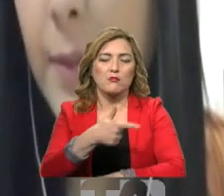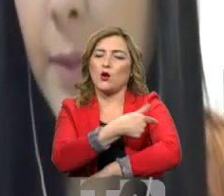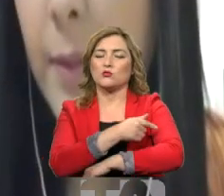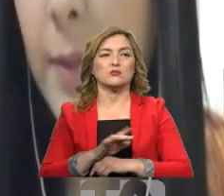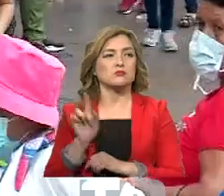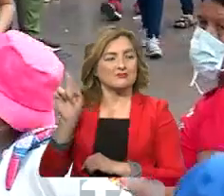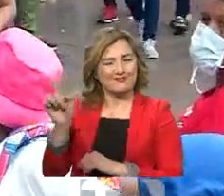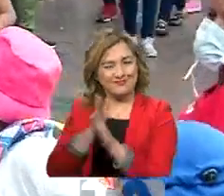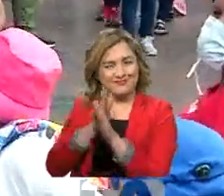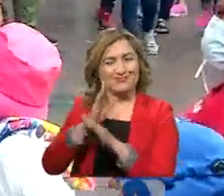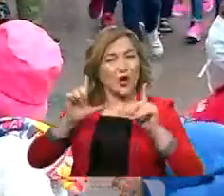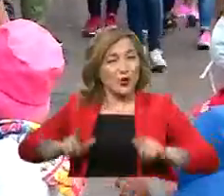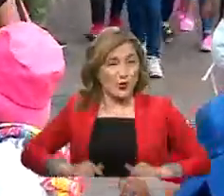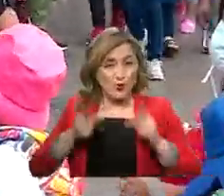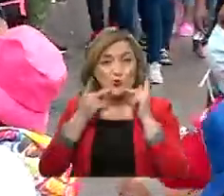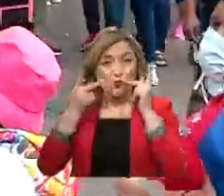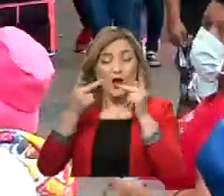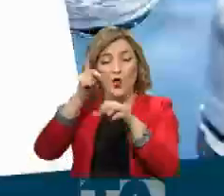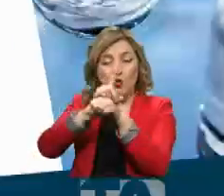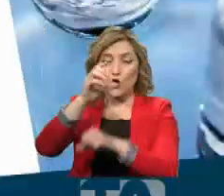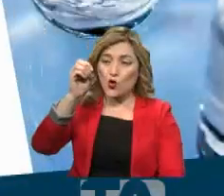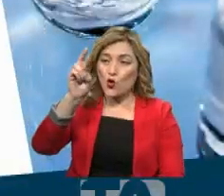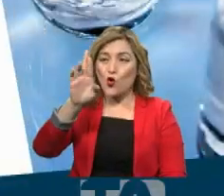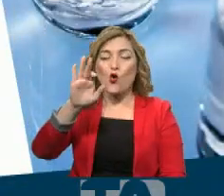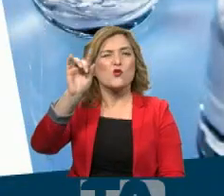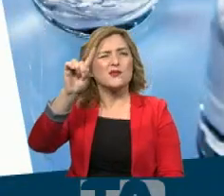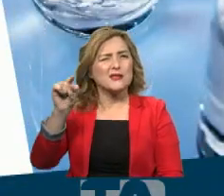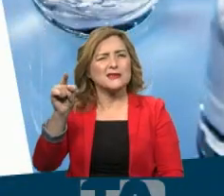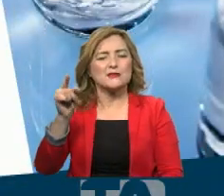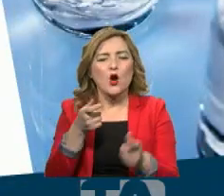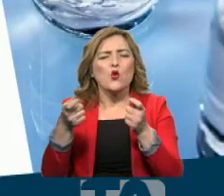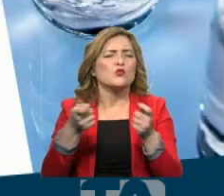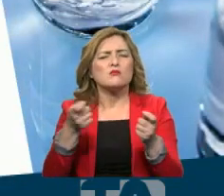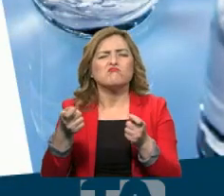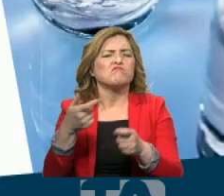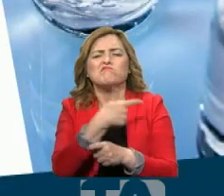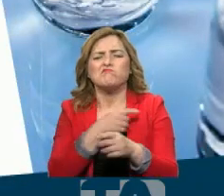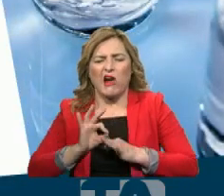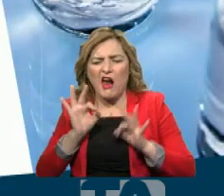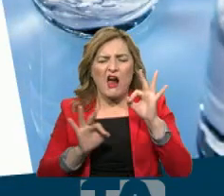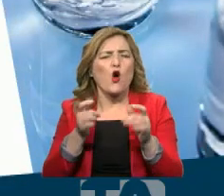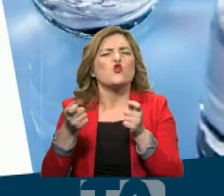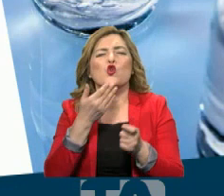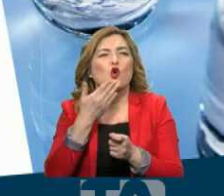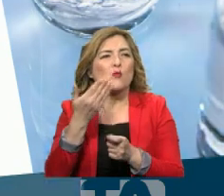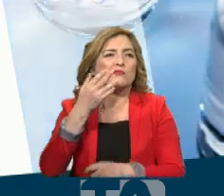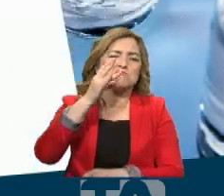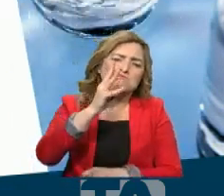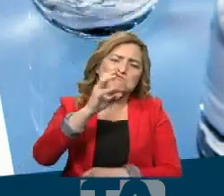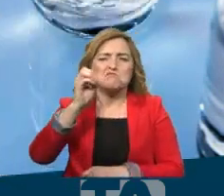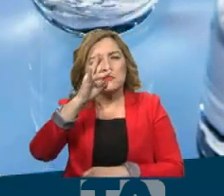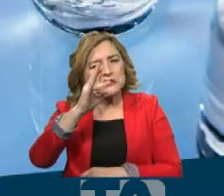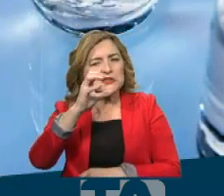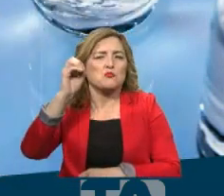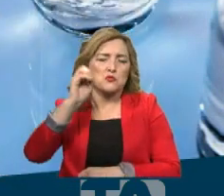pública, explica que para controlar la pandemia se requiere una cobertura de vacunación de entre el 60 y 70% de la población, lo